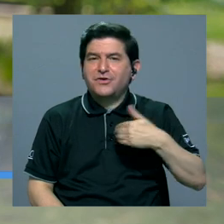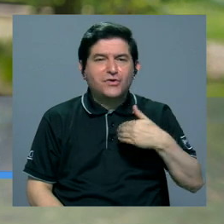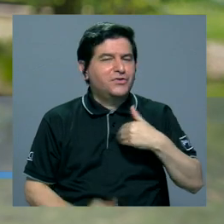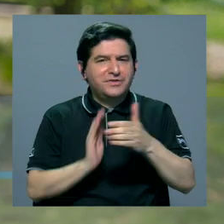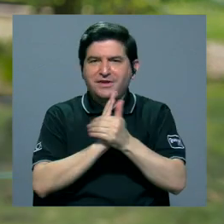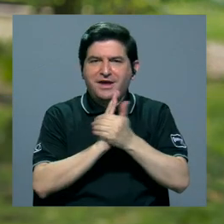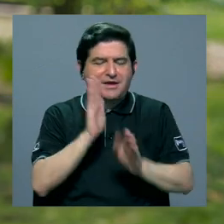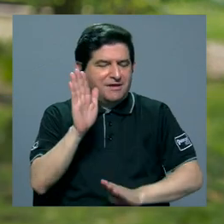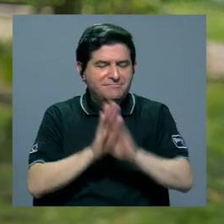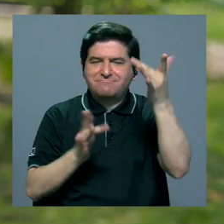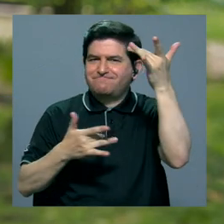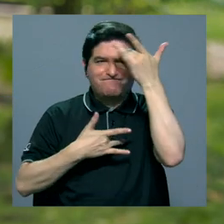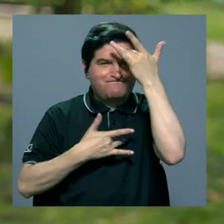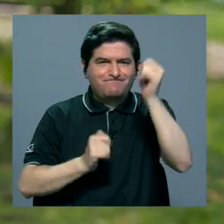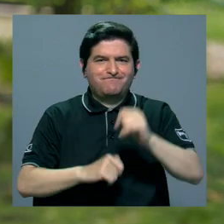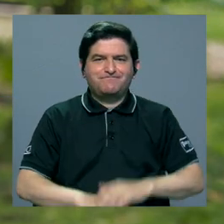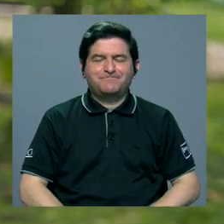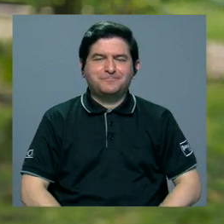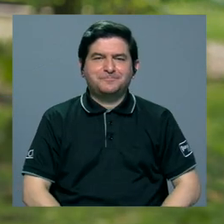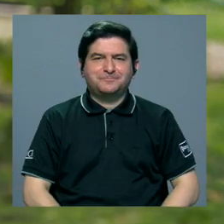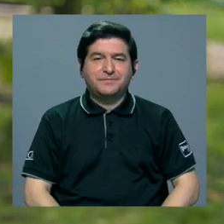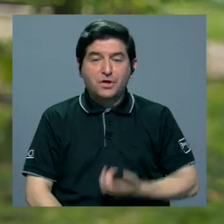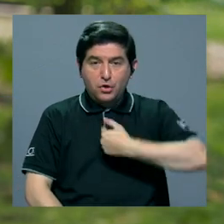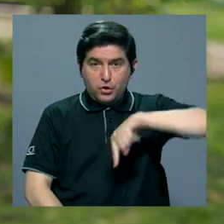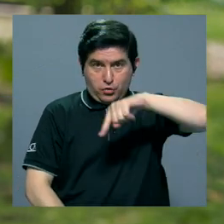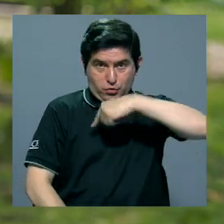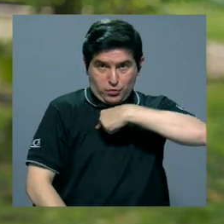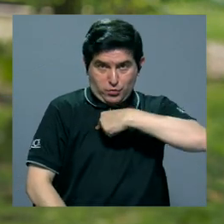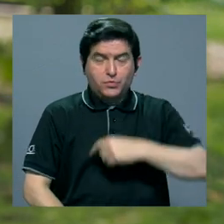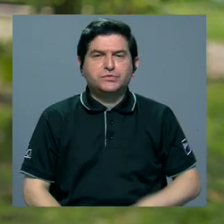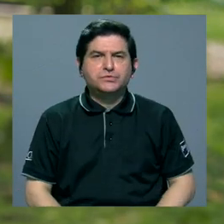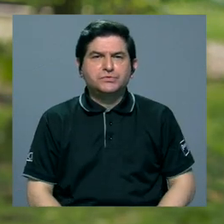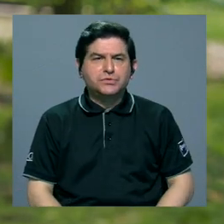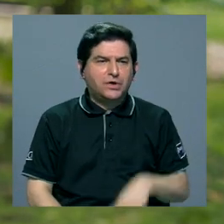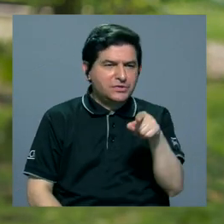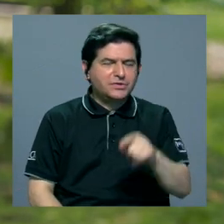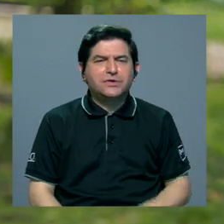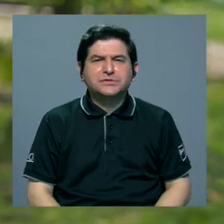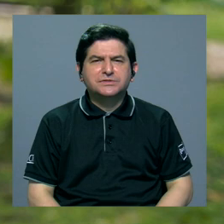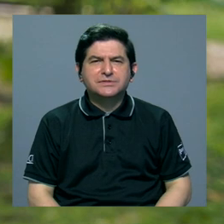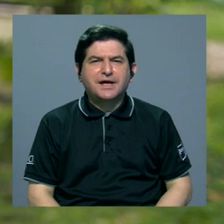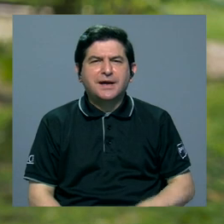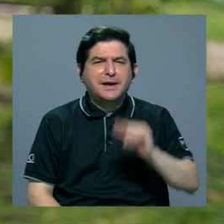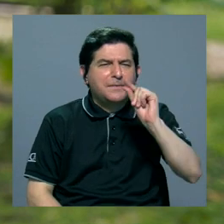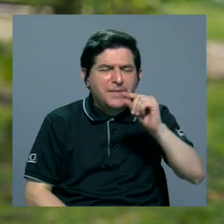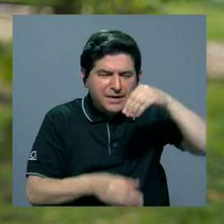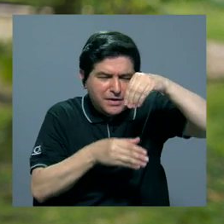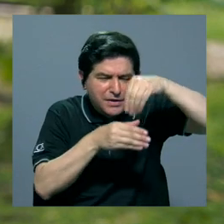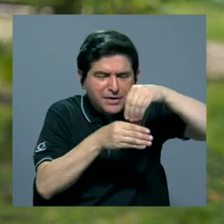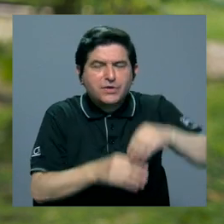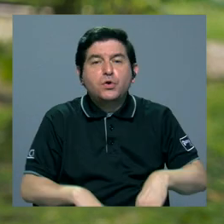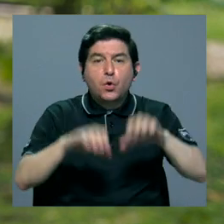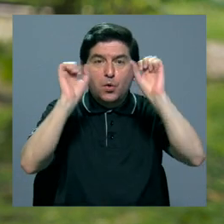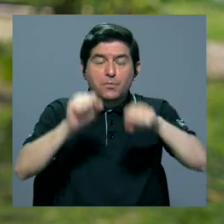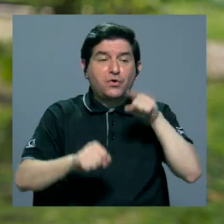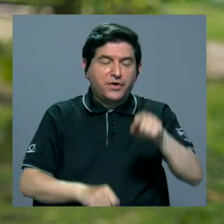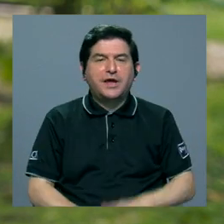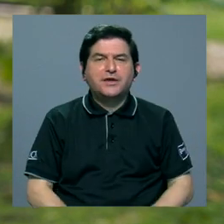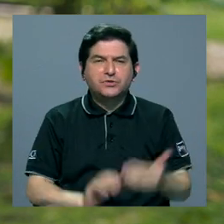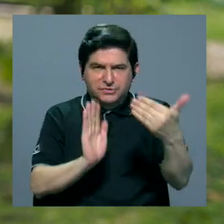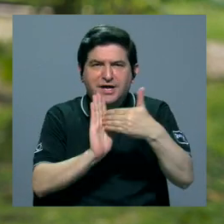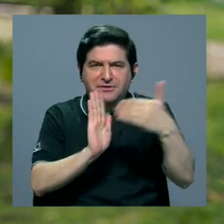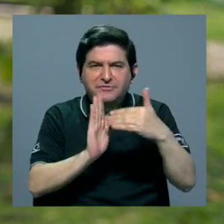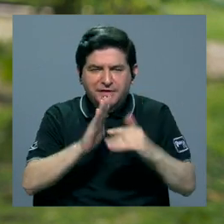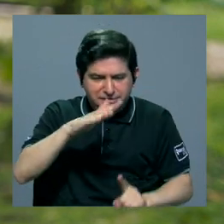la capacidad de desarrollar la enfermedad de Parkinson. Nosotros tenemos que darles ahí como algún empurroncito para que puedan tener la